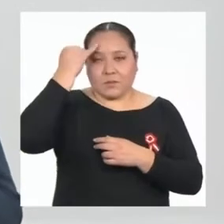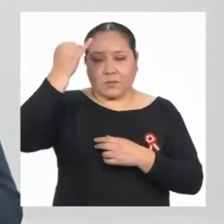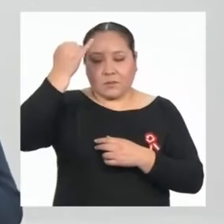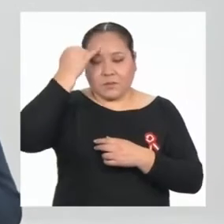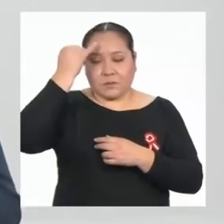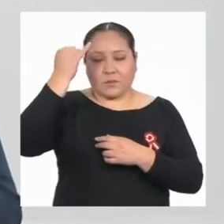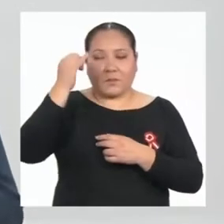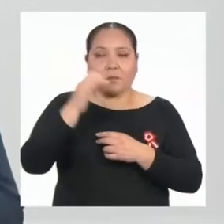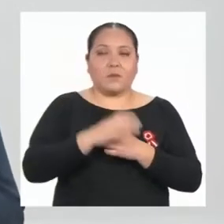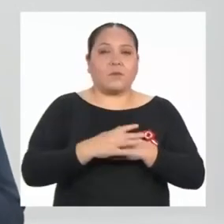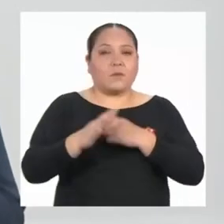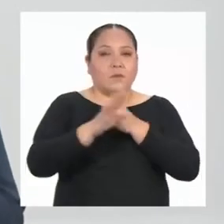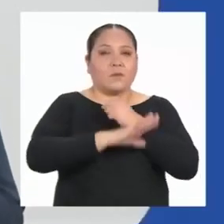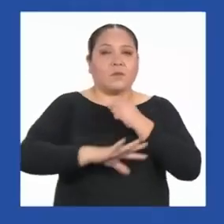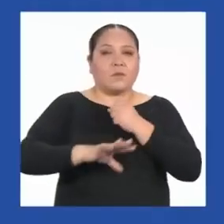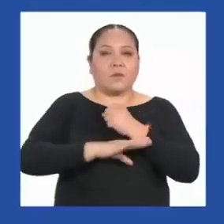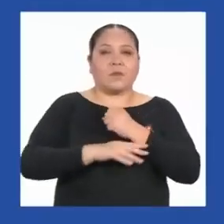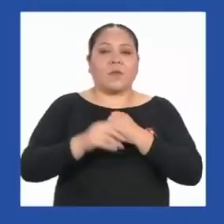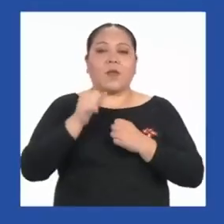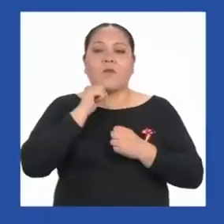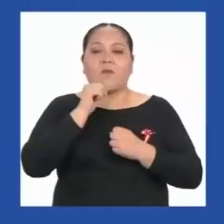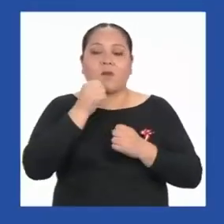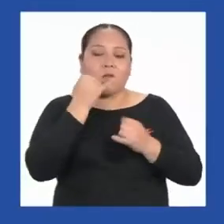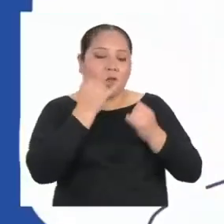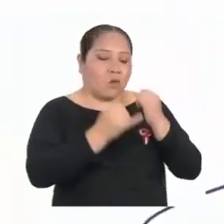el último párrafo.